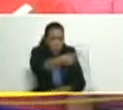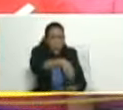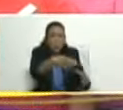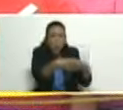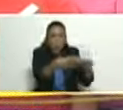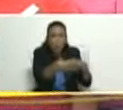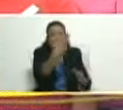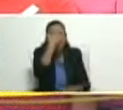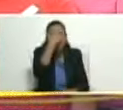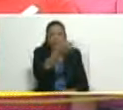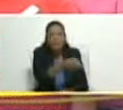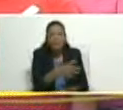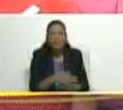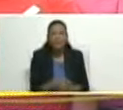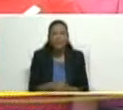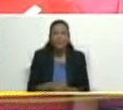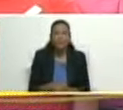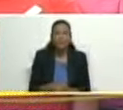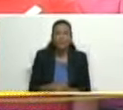las sanciones?